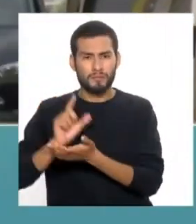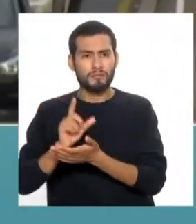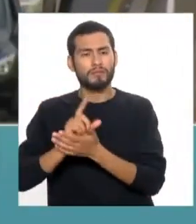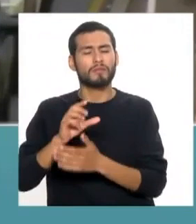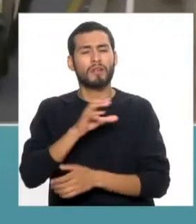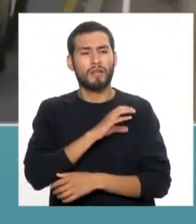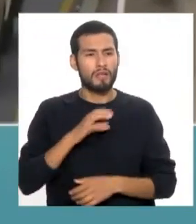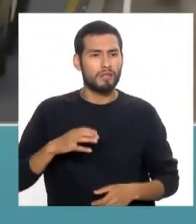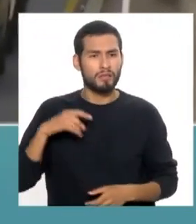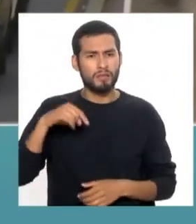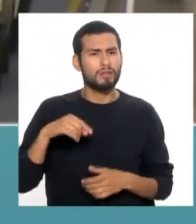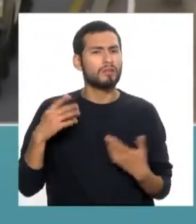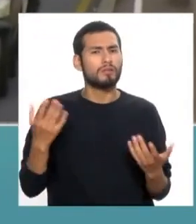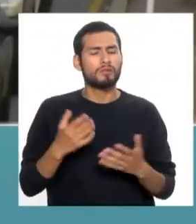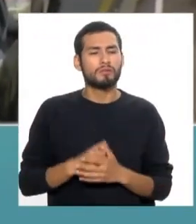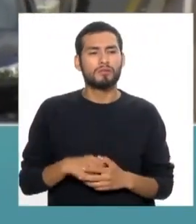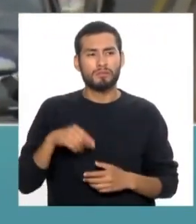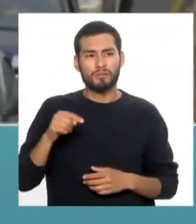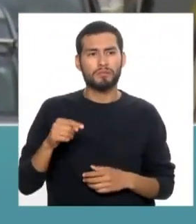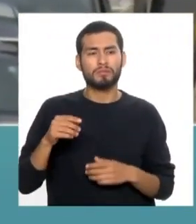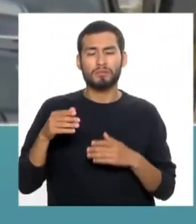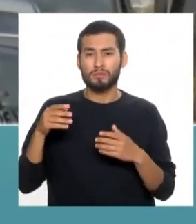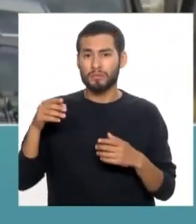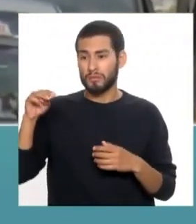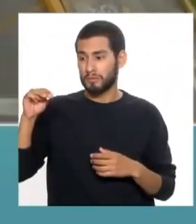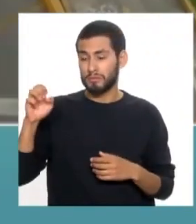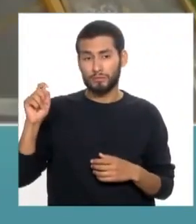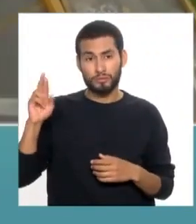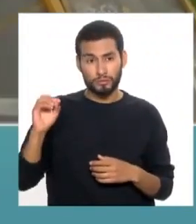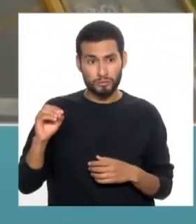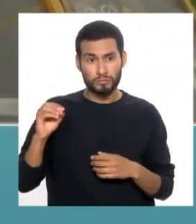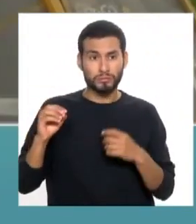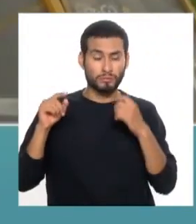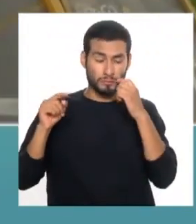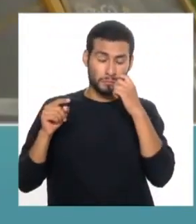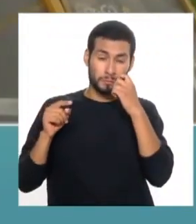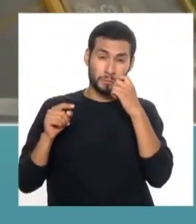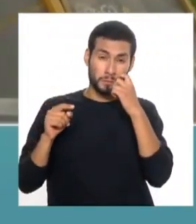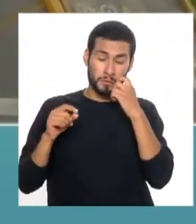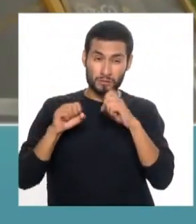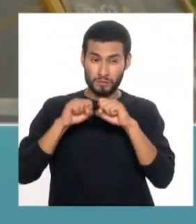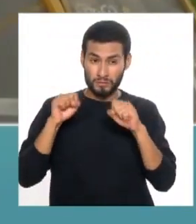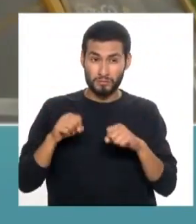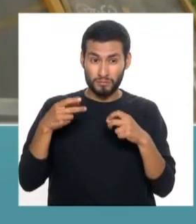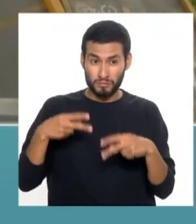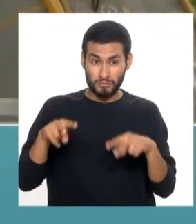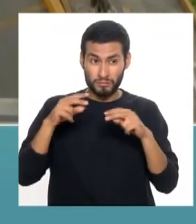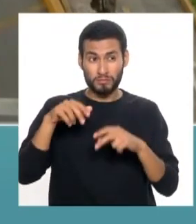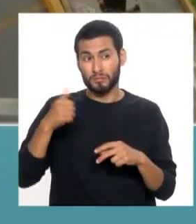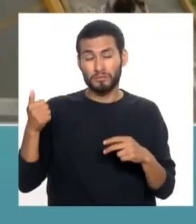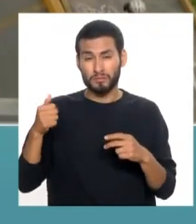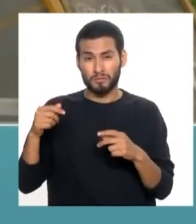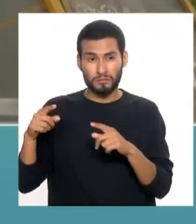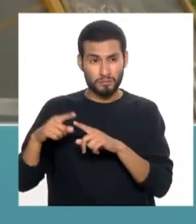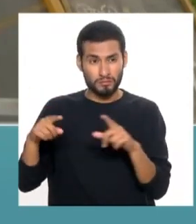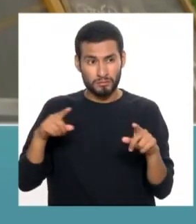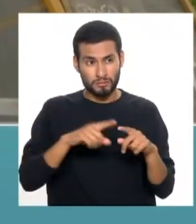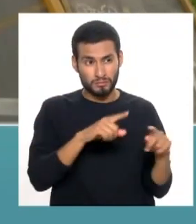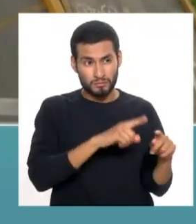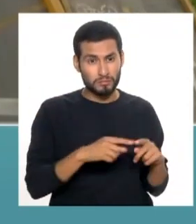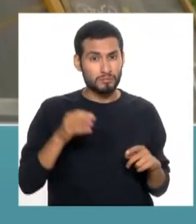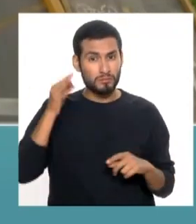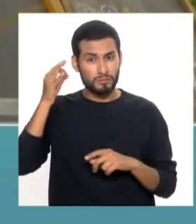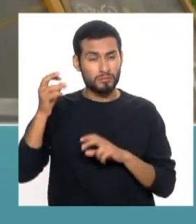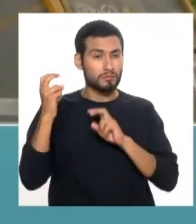este momento conformado por la línea de metro, que va a pasar a ser un sistema una vez se implementen las otras líneas en un